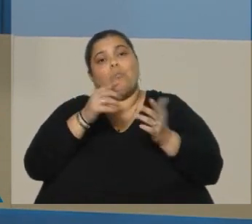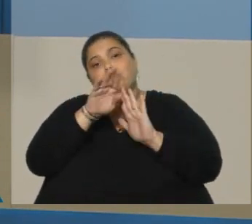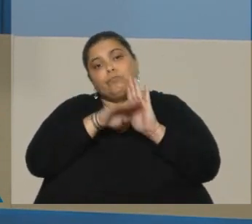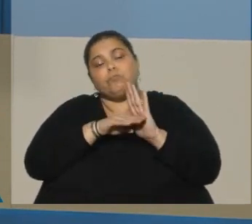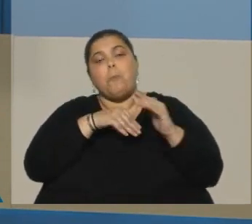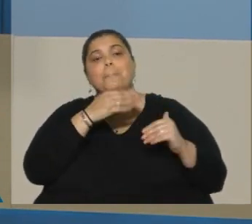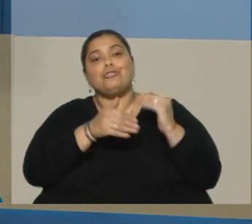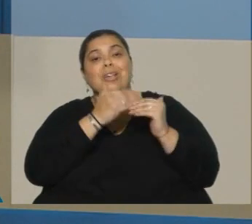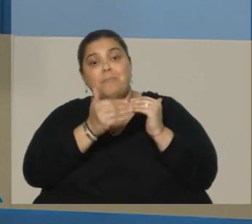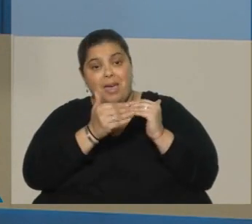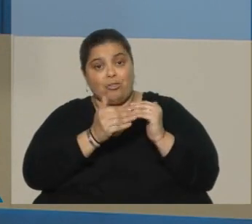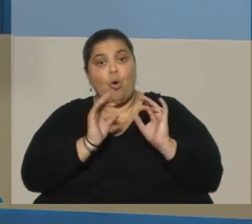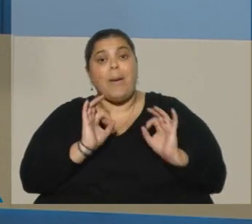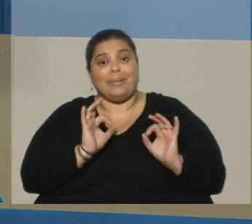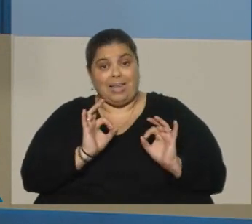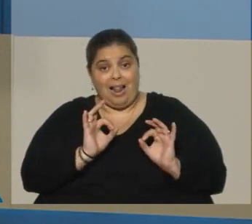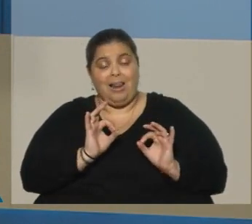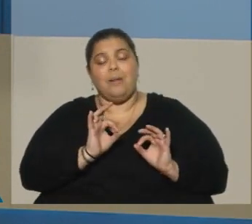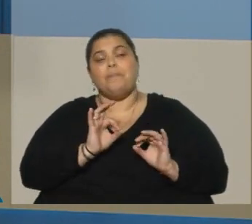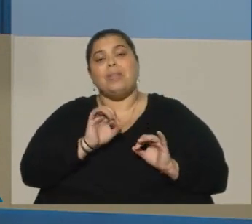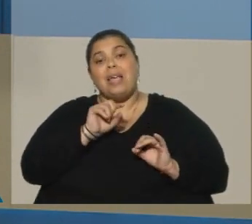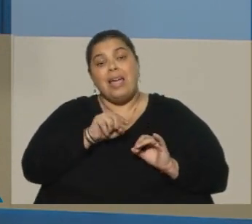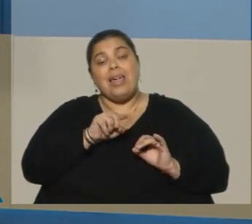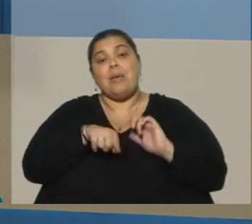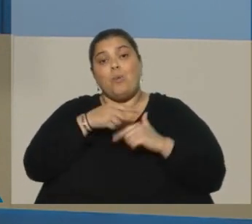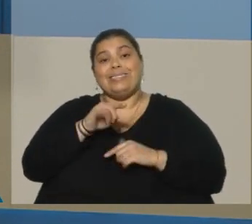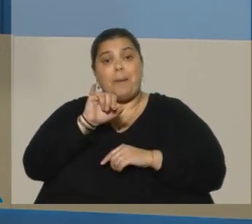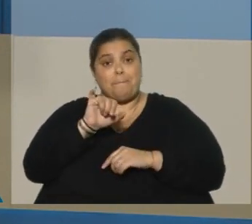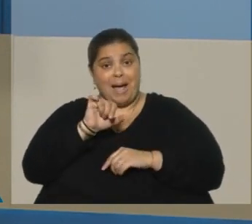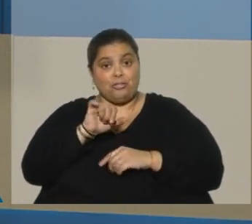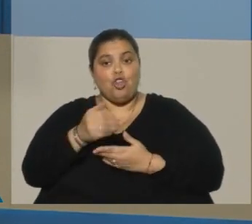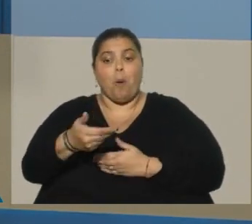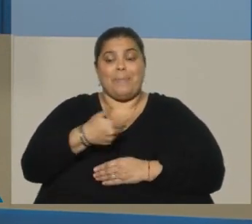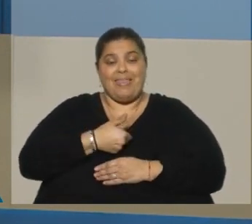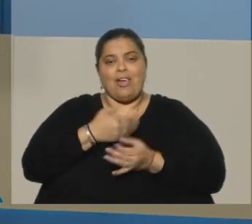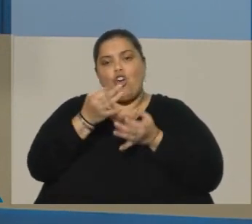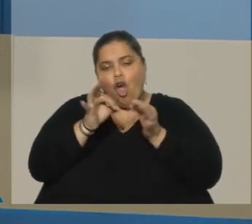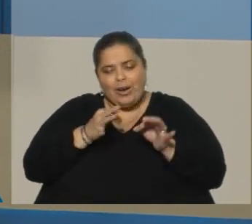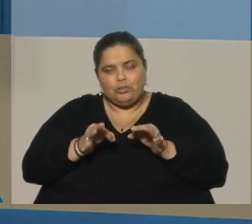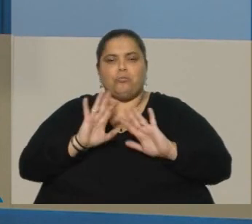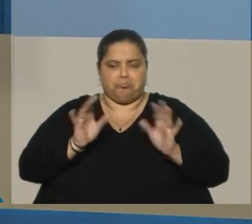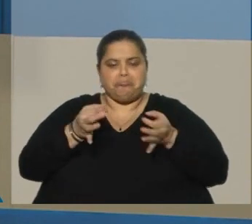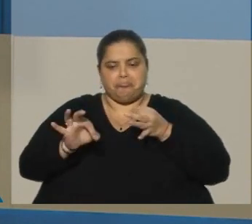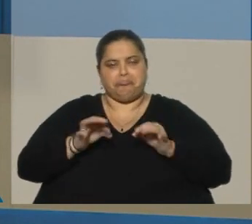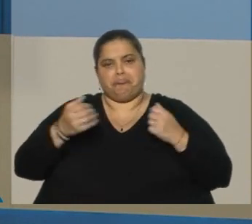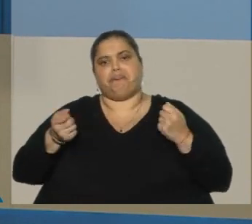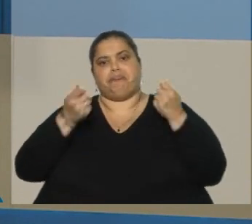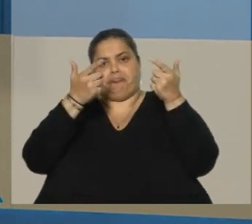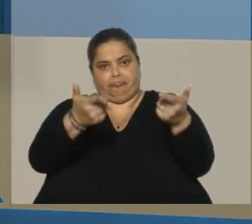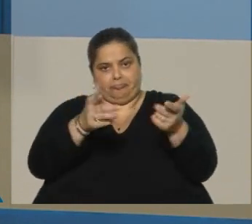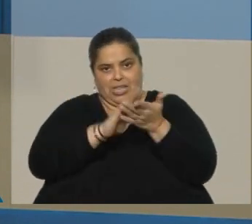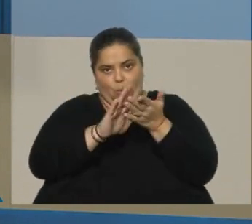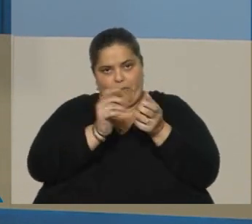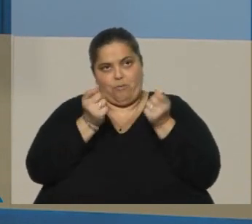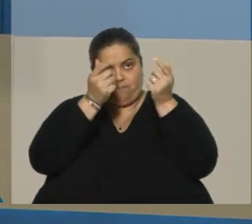amparo del TOCAF. A mediados de mayo se nos pidió alguna corrección, devolvimos el procedimiento